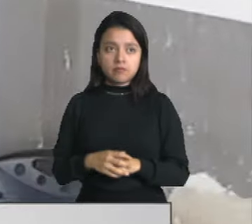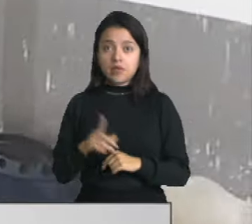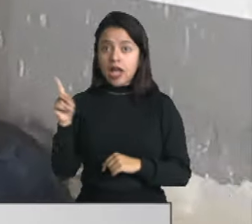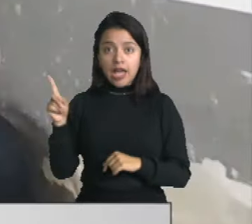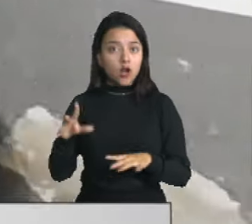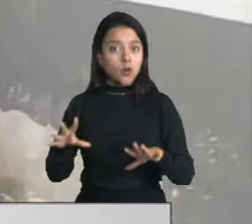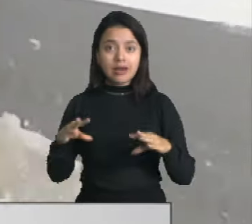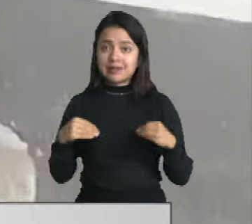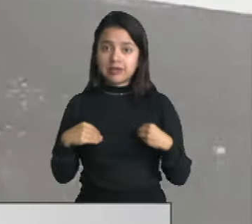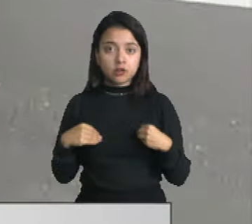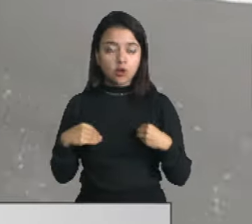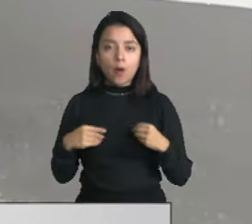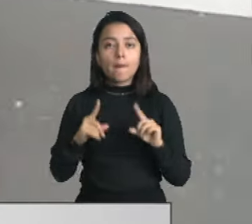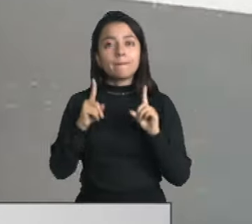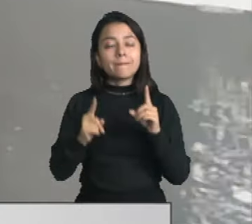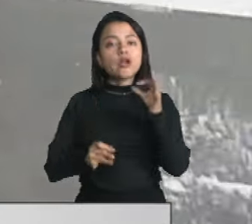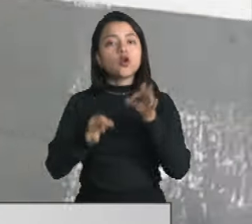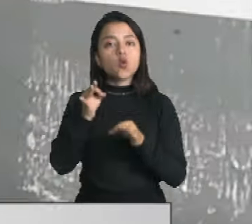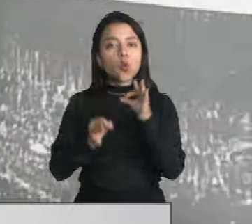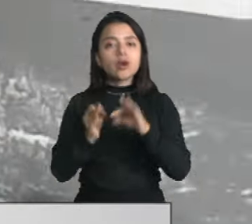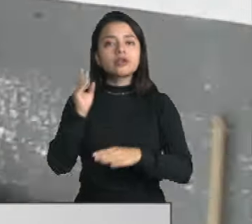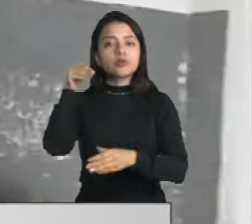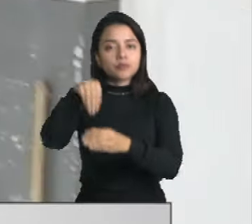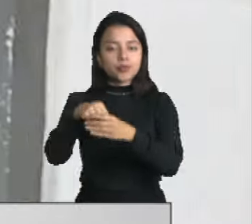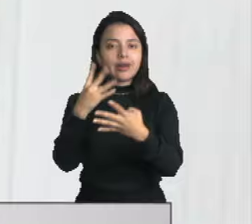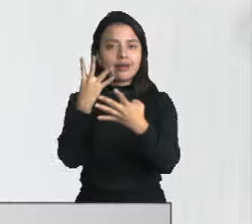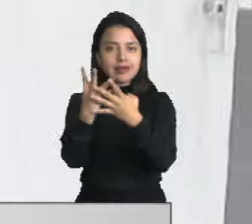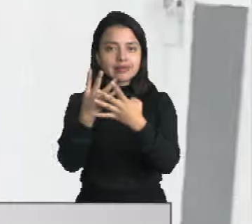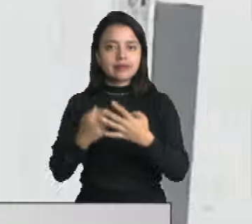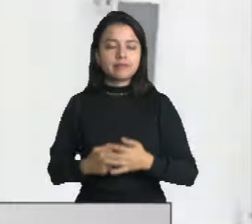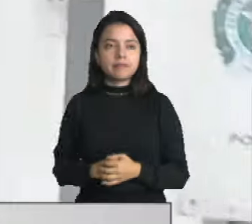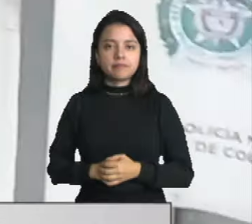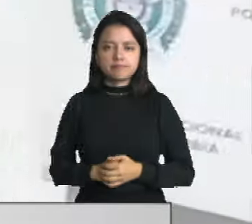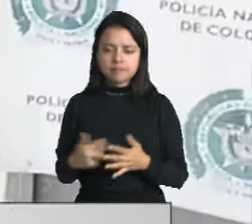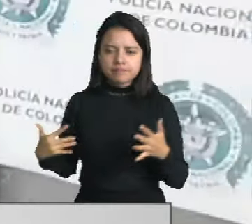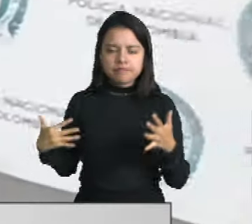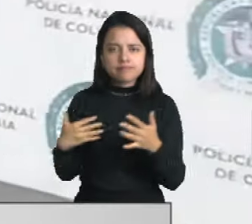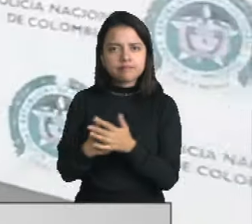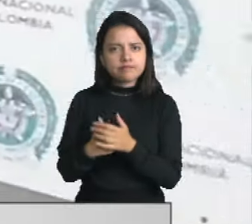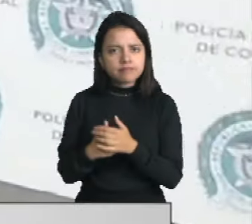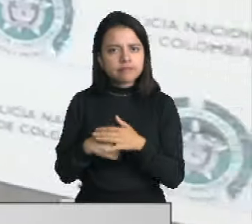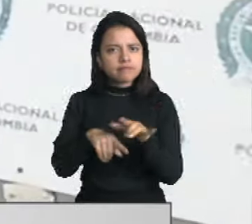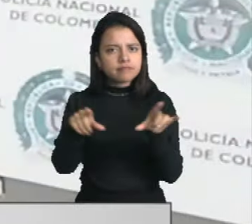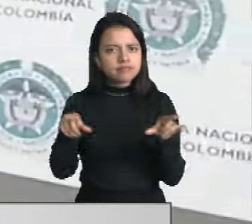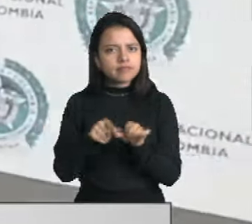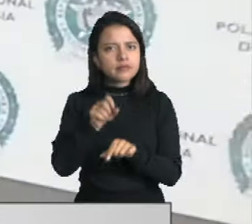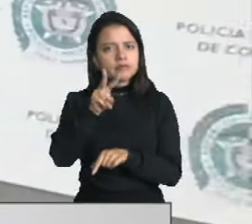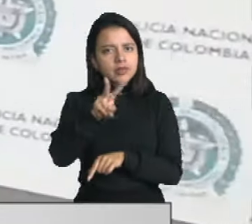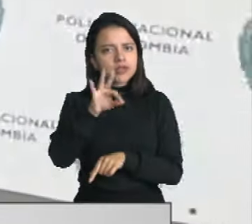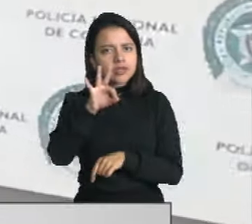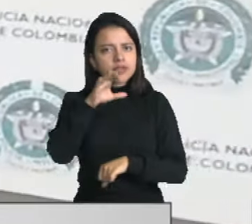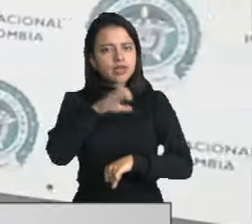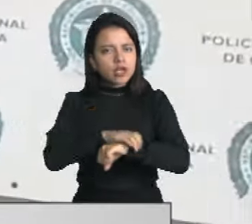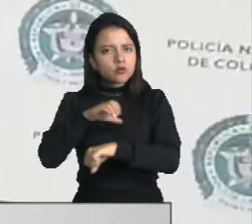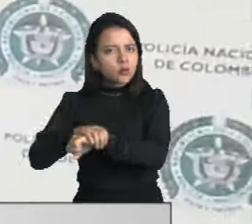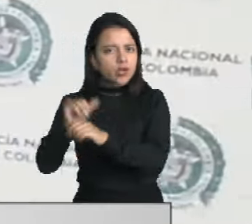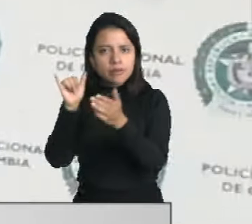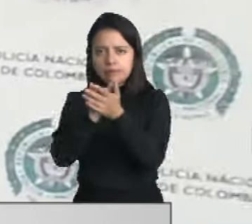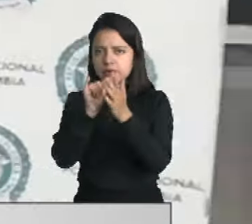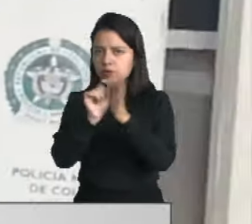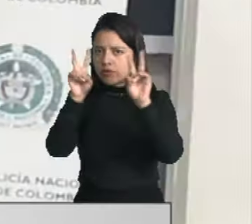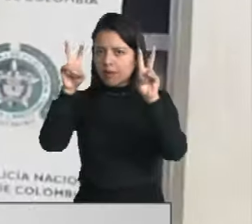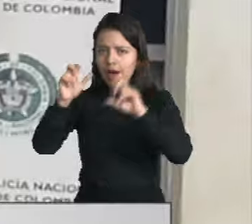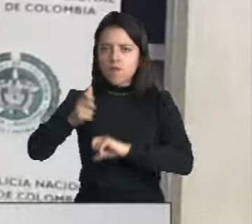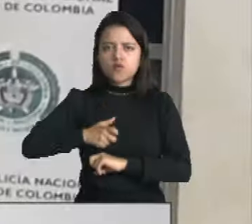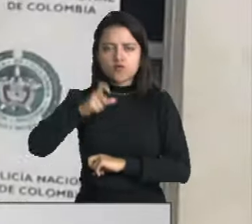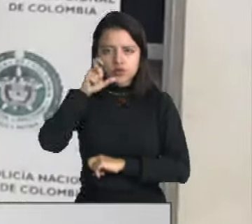aceptó los cargos, un juez de la República lo envió a la cárcel. Este año se han materializado 23 capturas por delitos de abuso sexual